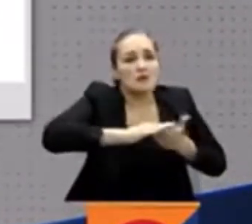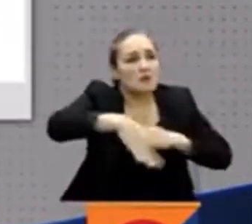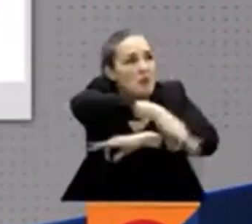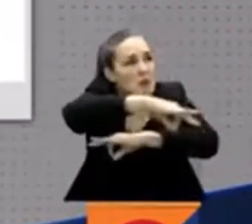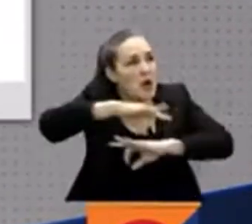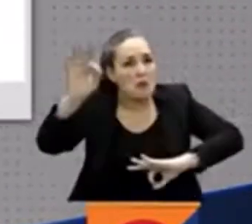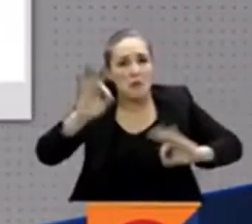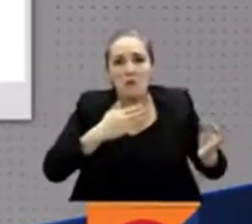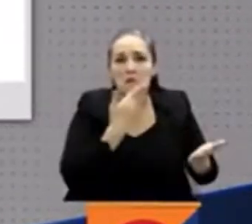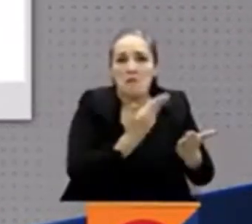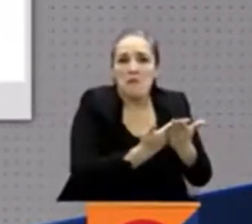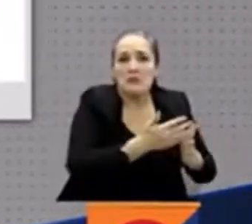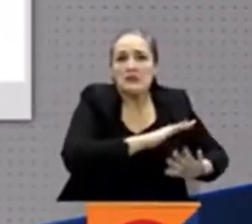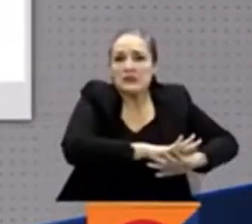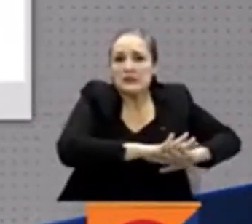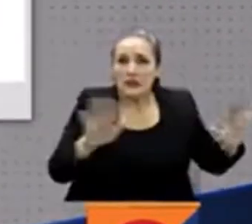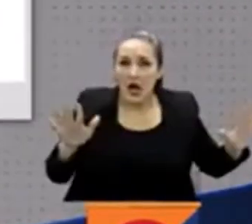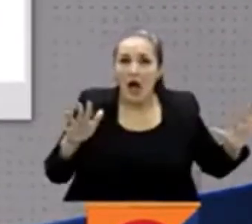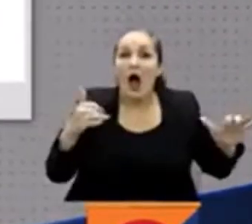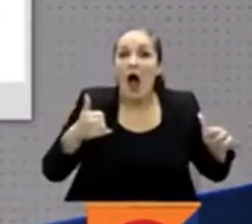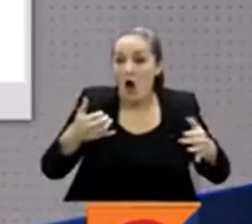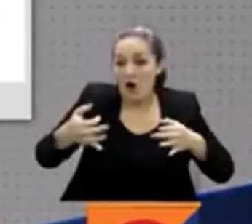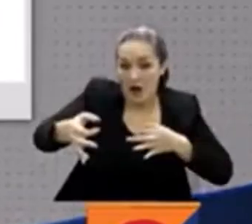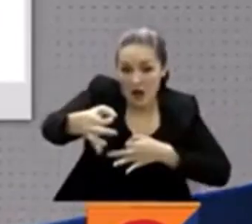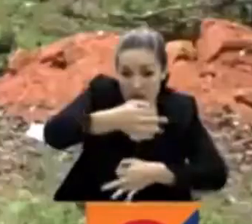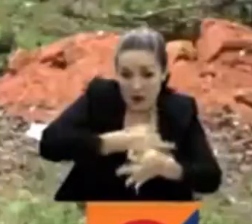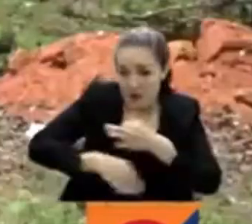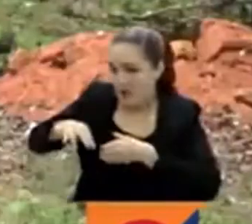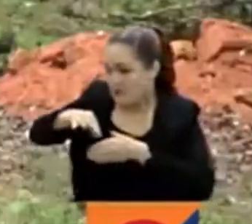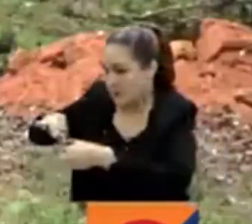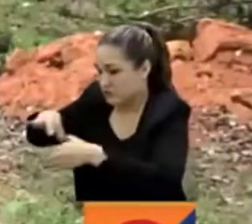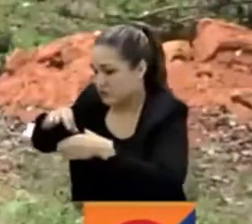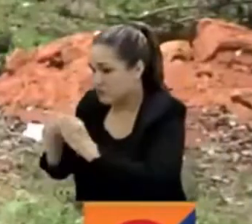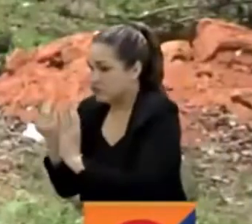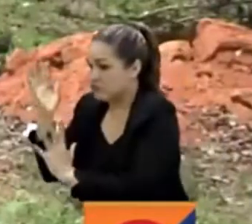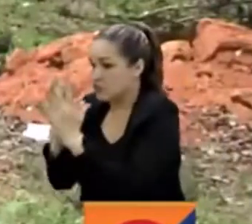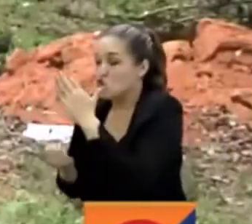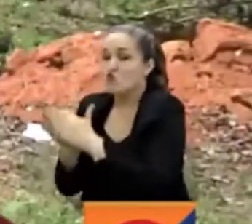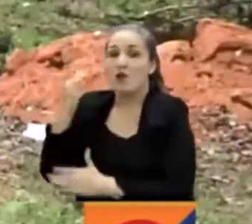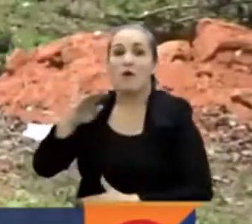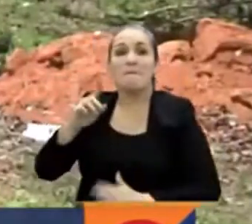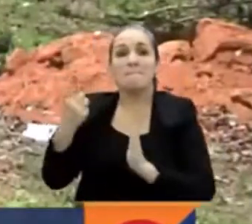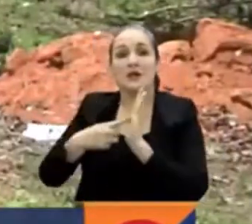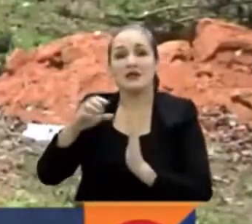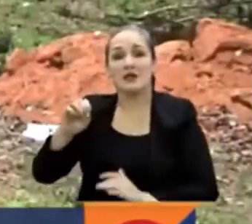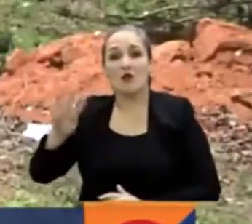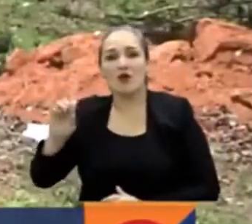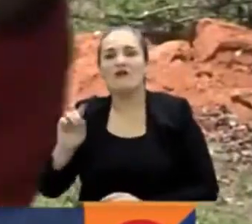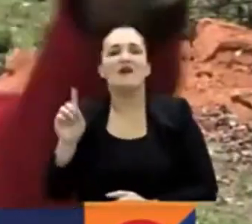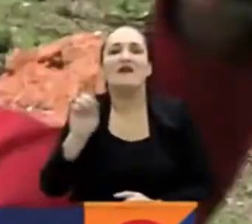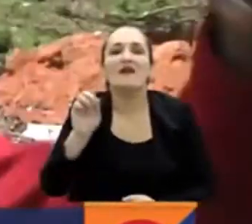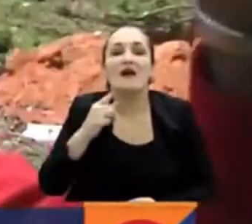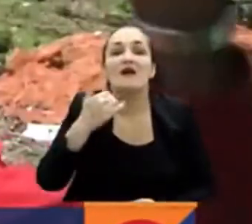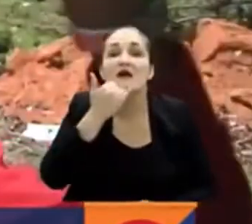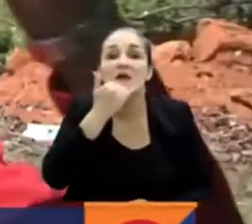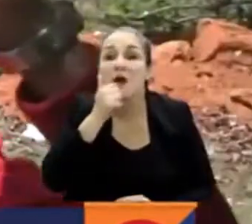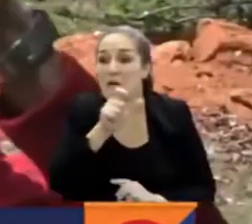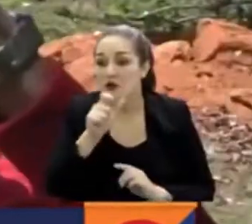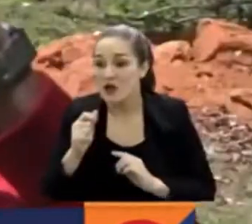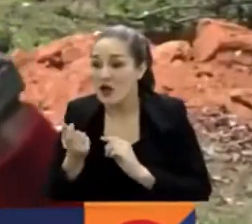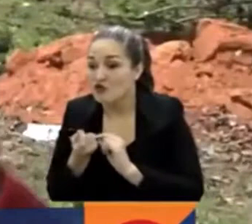y que realizarán una compensación de 1.040 árboles. El problema no es que tengan licencia, no, el problema es que todos estos vecinos que están acá,